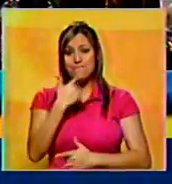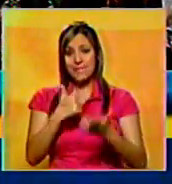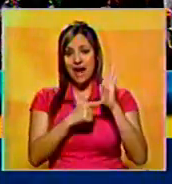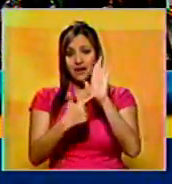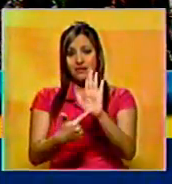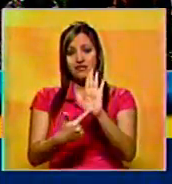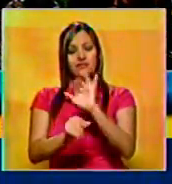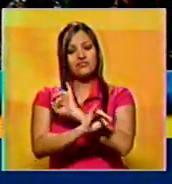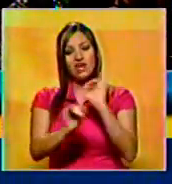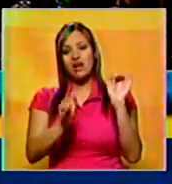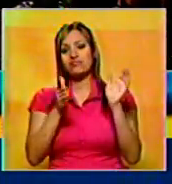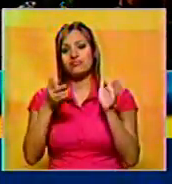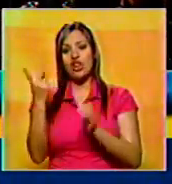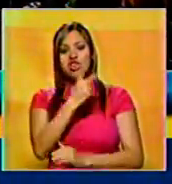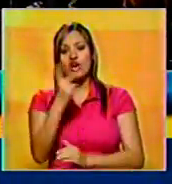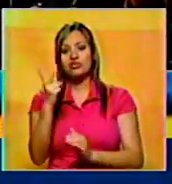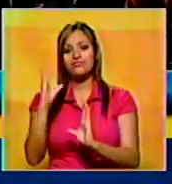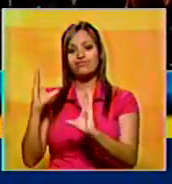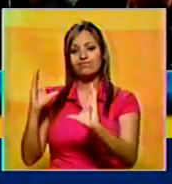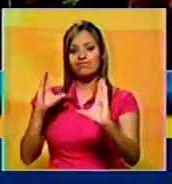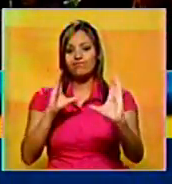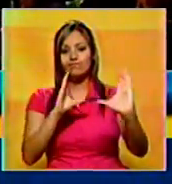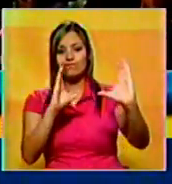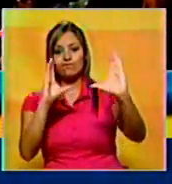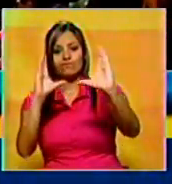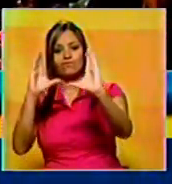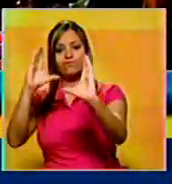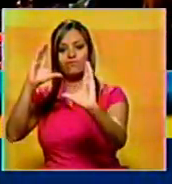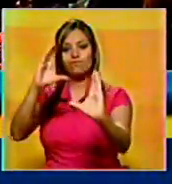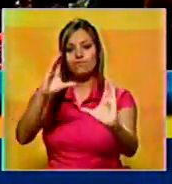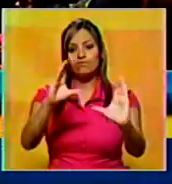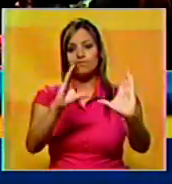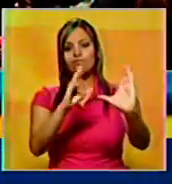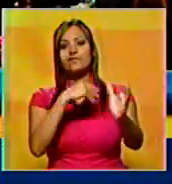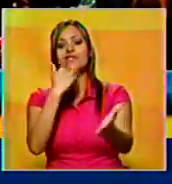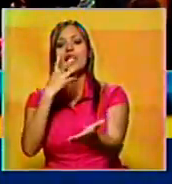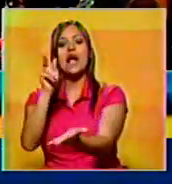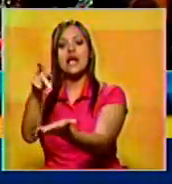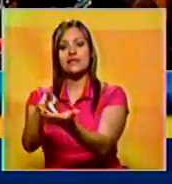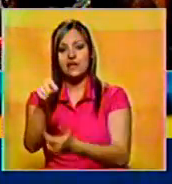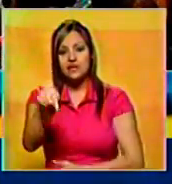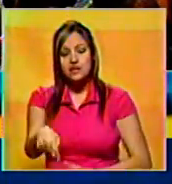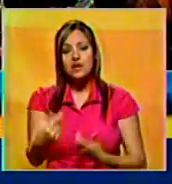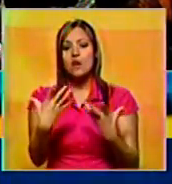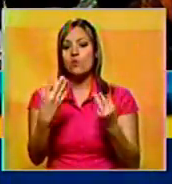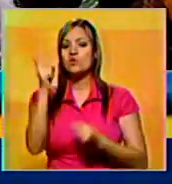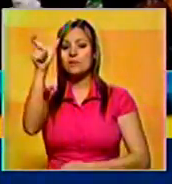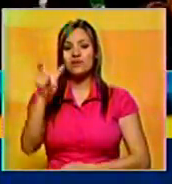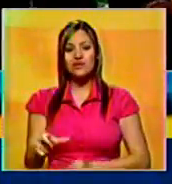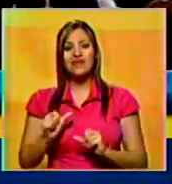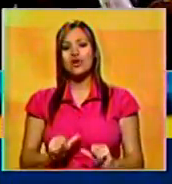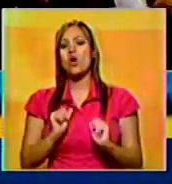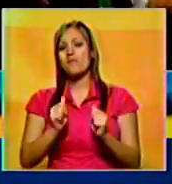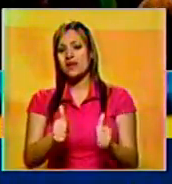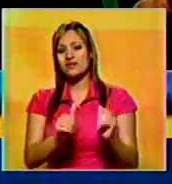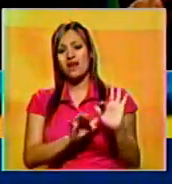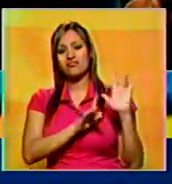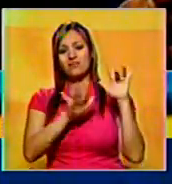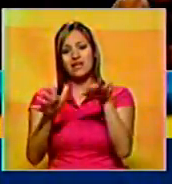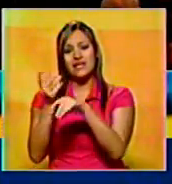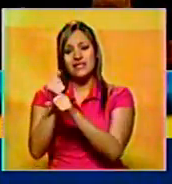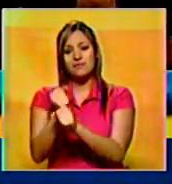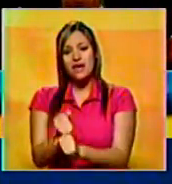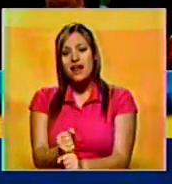fueron sacados los dos cuerpos y vienen dirigiéndose hacia acá, gran cantidad de personas empiezan a apostar en la